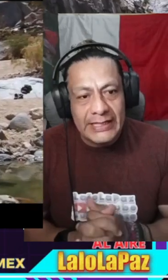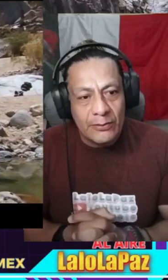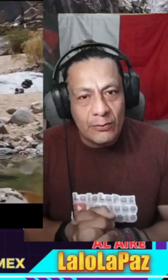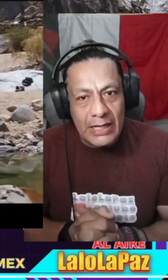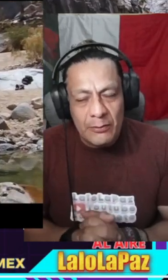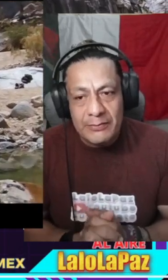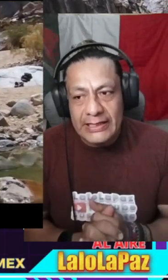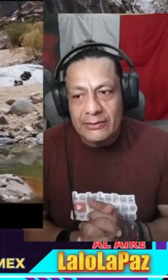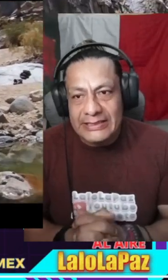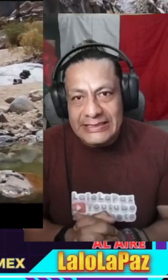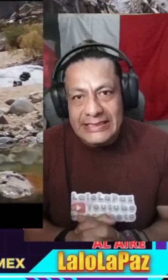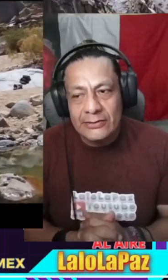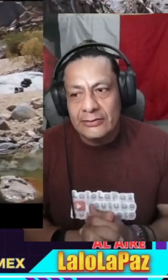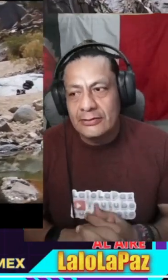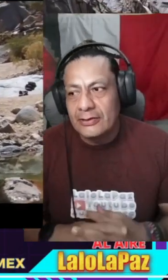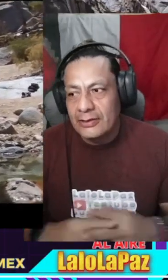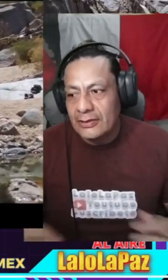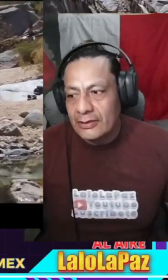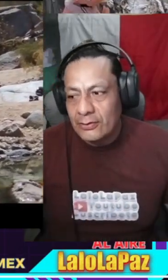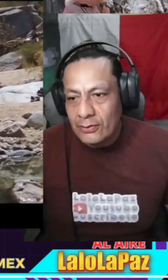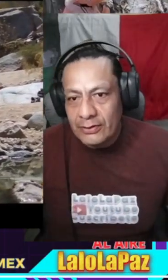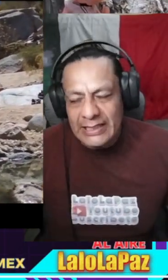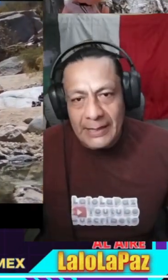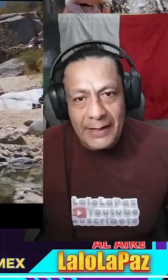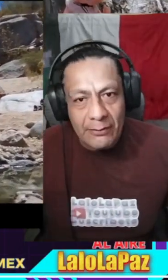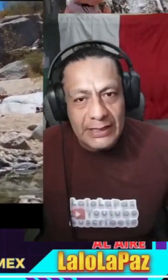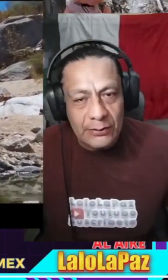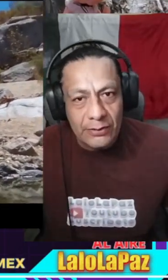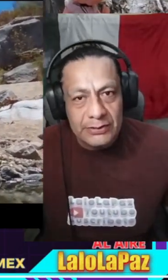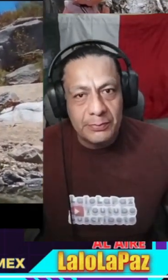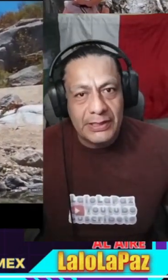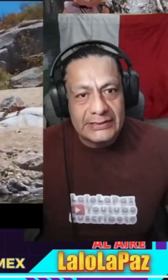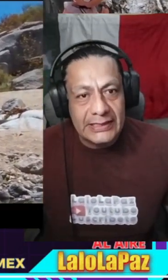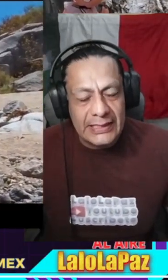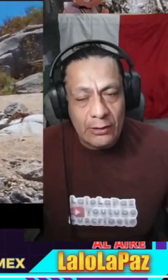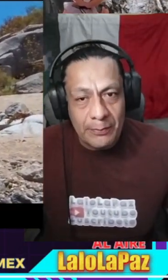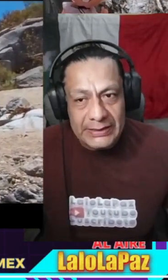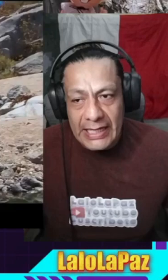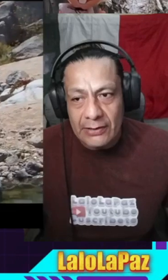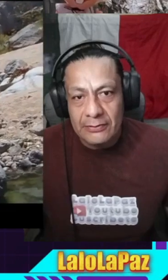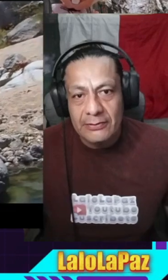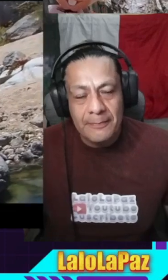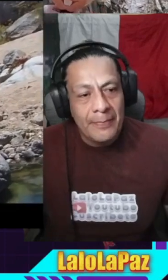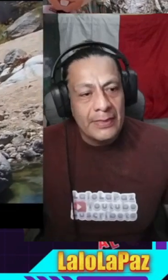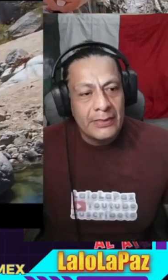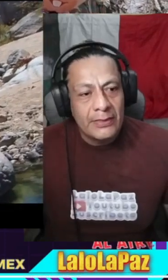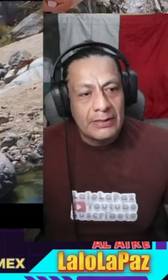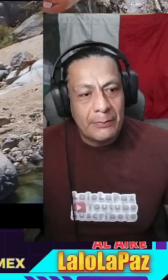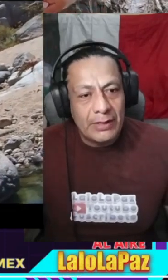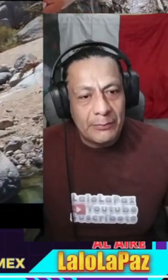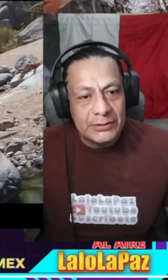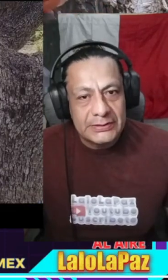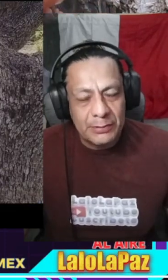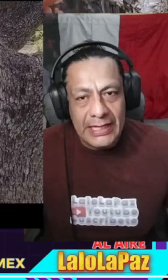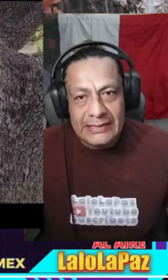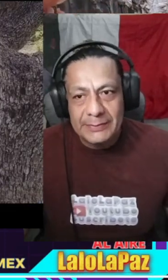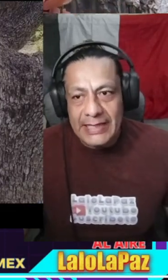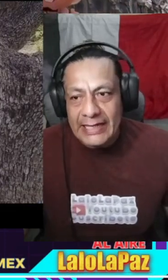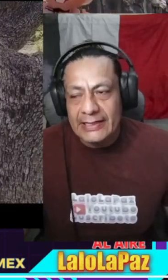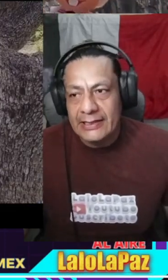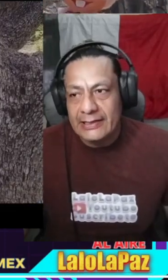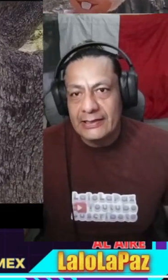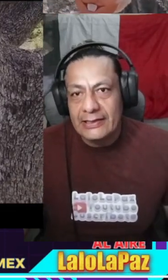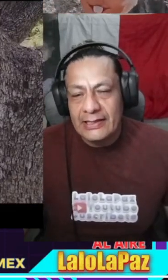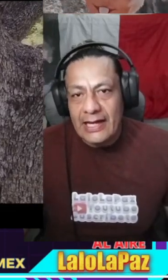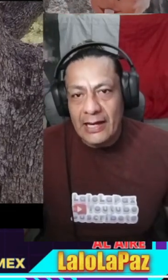un México nuevo, un México distinto, donde el trabajo de todos pueda ser recompensado, donde podamos